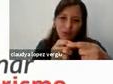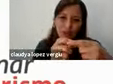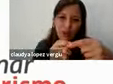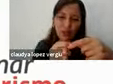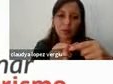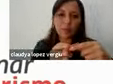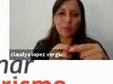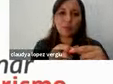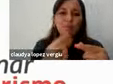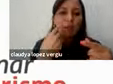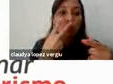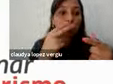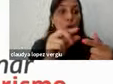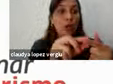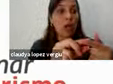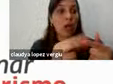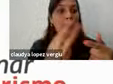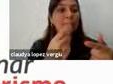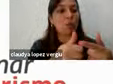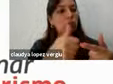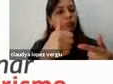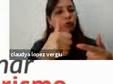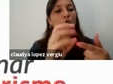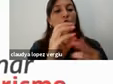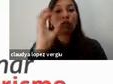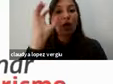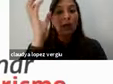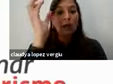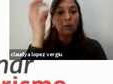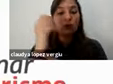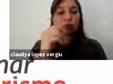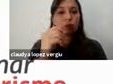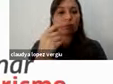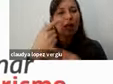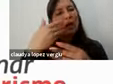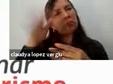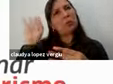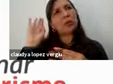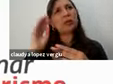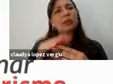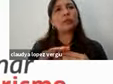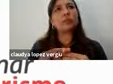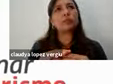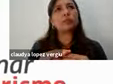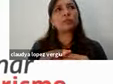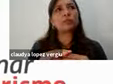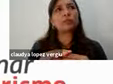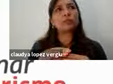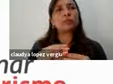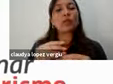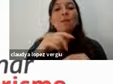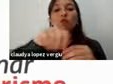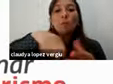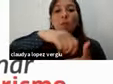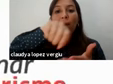hemos reforestado las plantas, los árboles, y aparte de ello, hemos podido elaborar